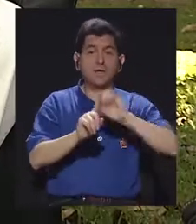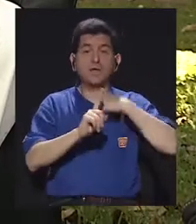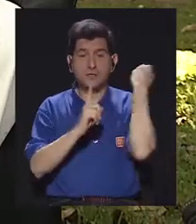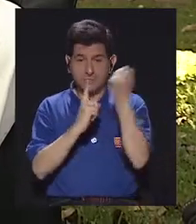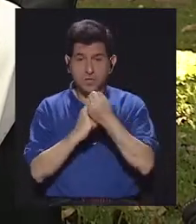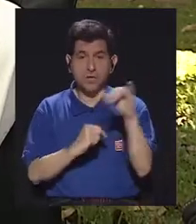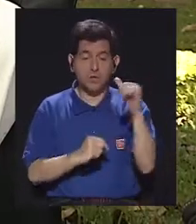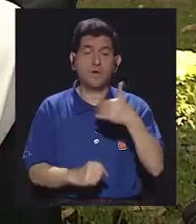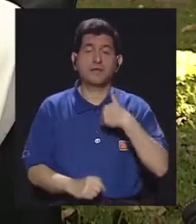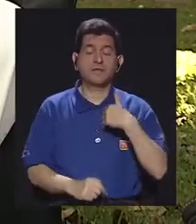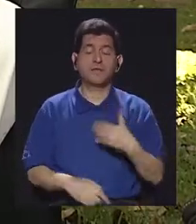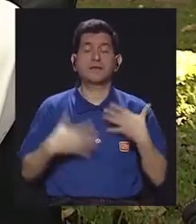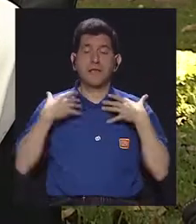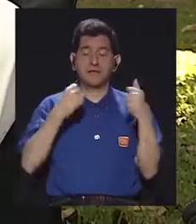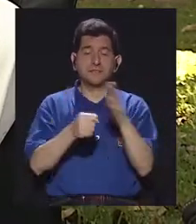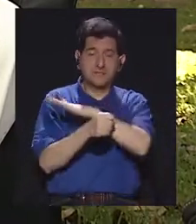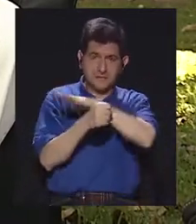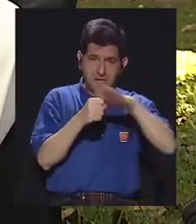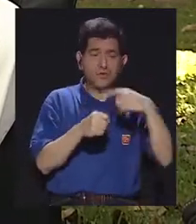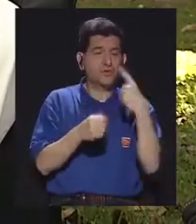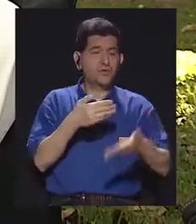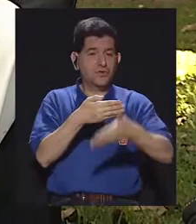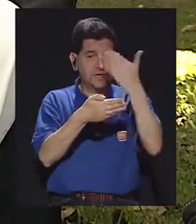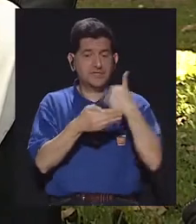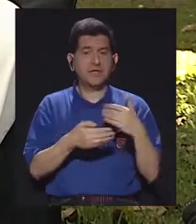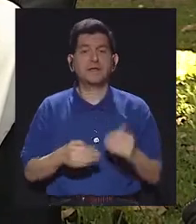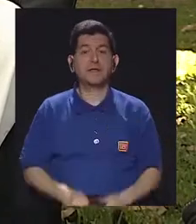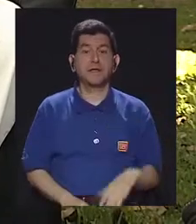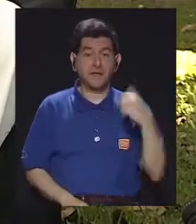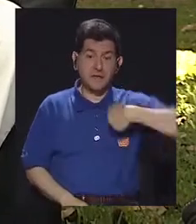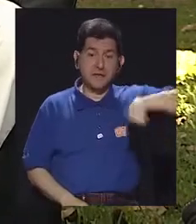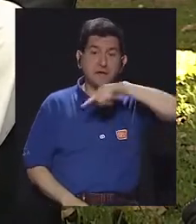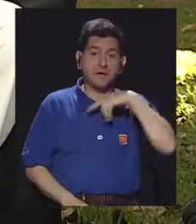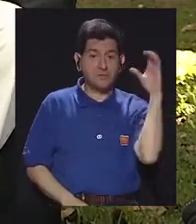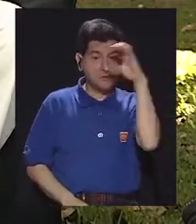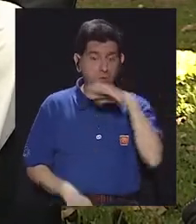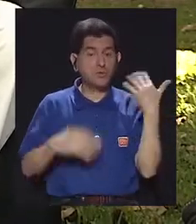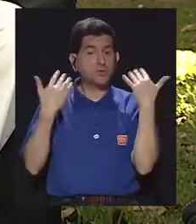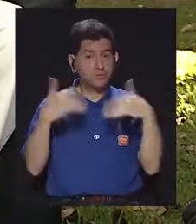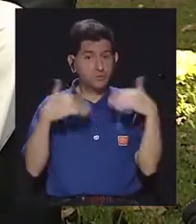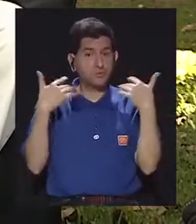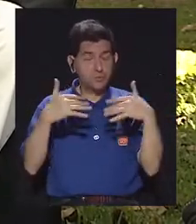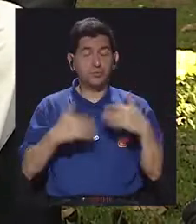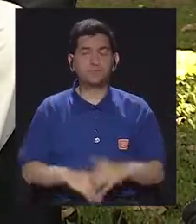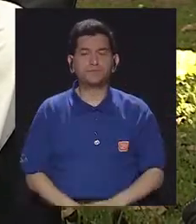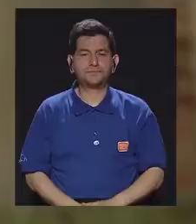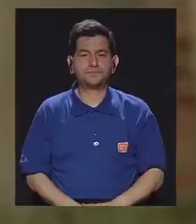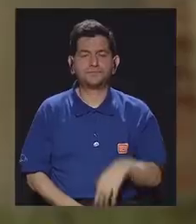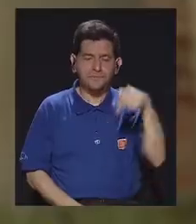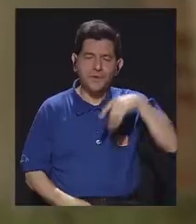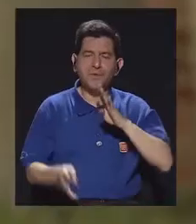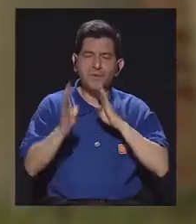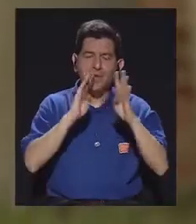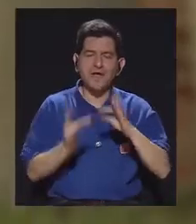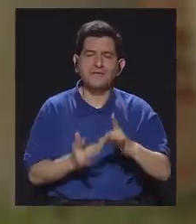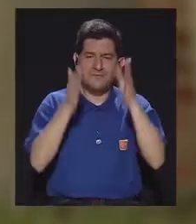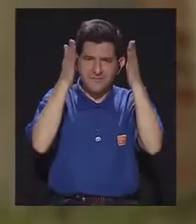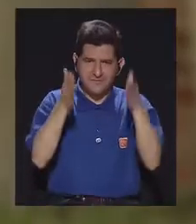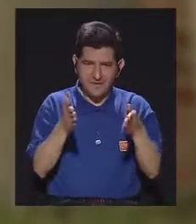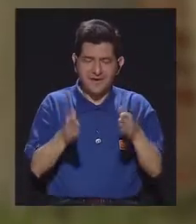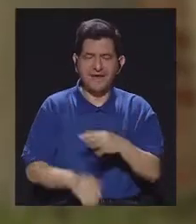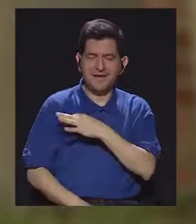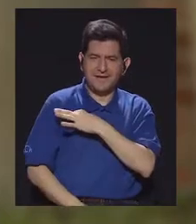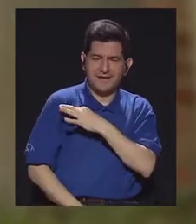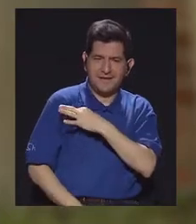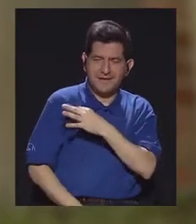sociedad. Para tener también esa salud integral, que es lo que deseamos. Y que andamos buscando tanto. Efectivamente. Y por eso vamos a conversar con la especialista,